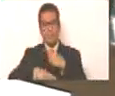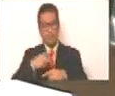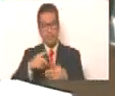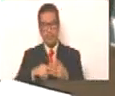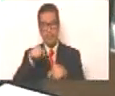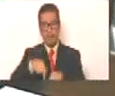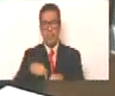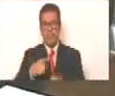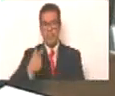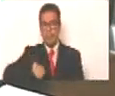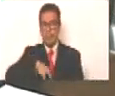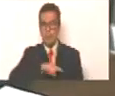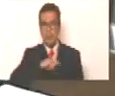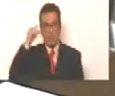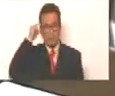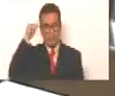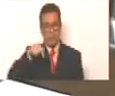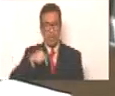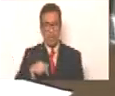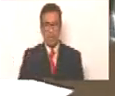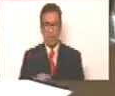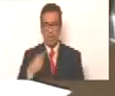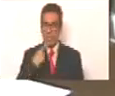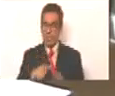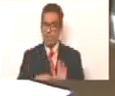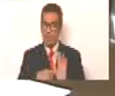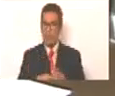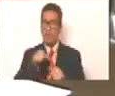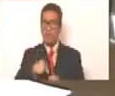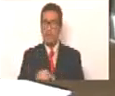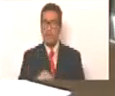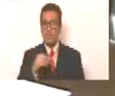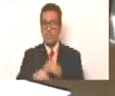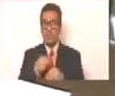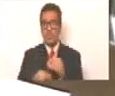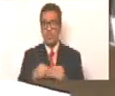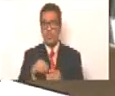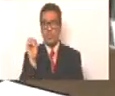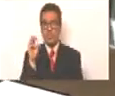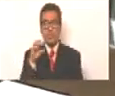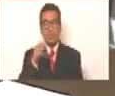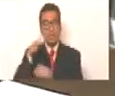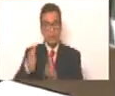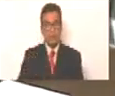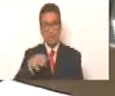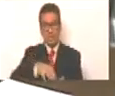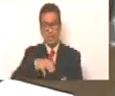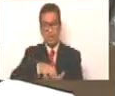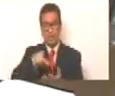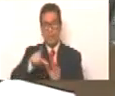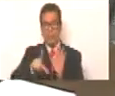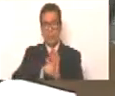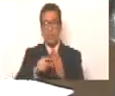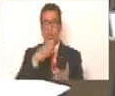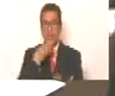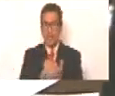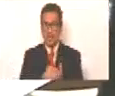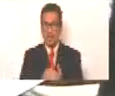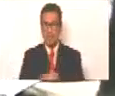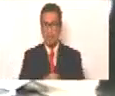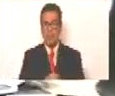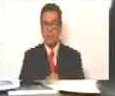hoy estamos dignificando con este acto parlamentario, este acto legislativo. Muchas gracias,